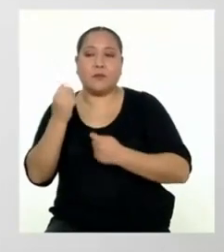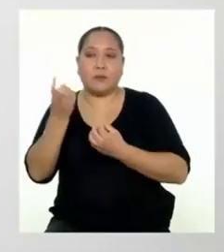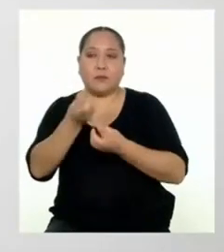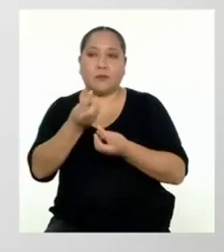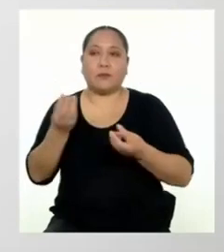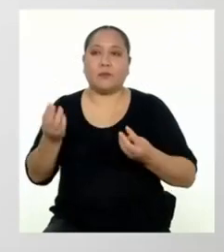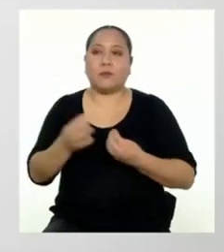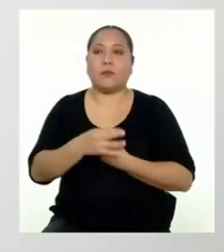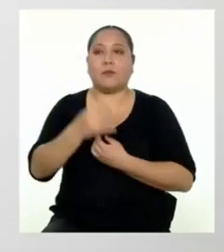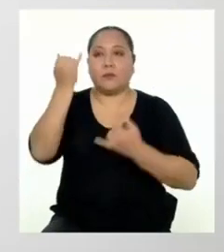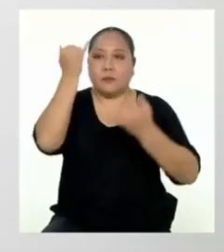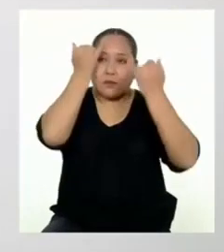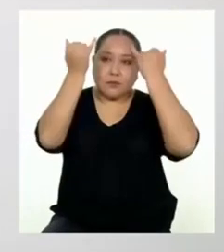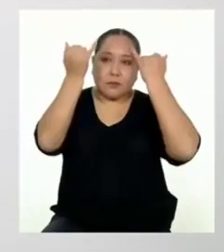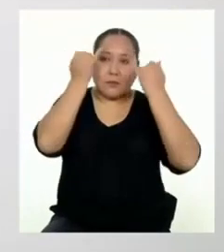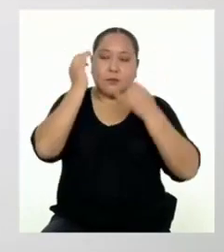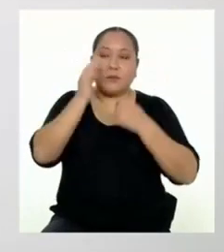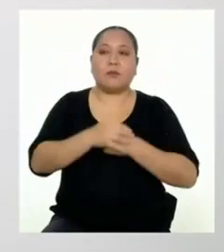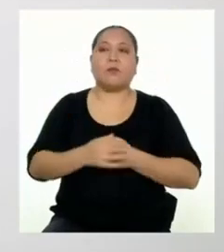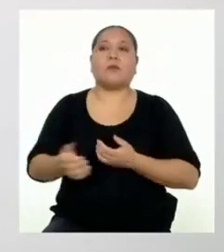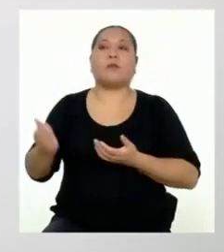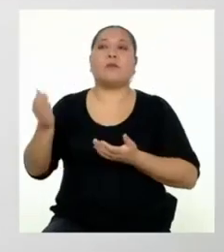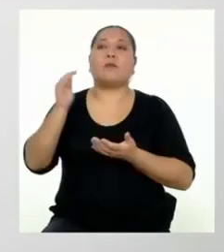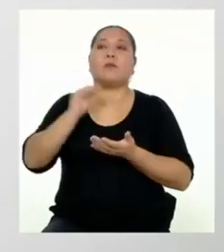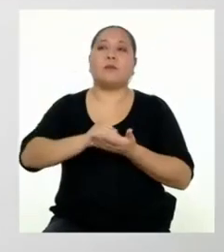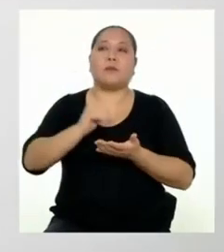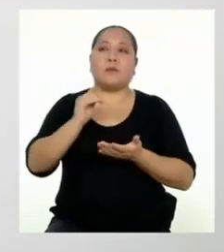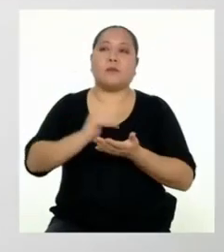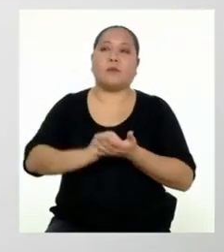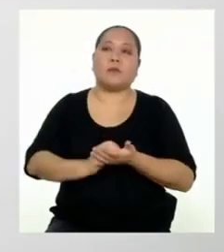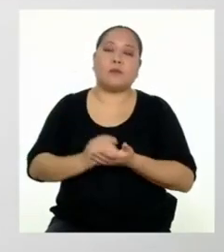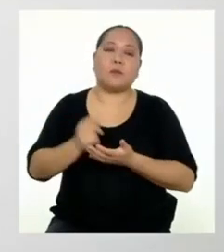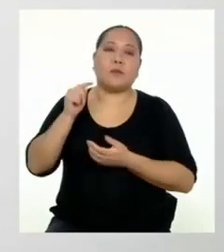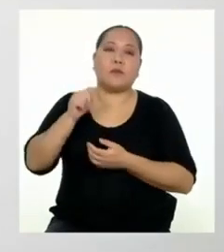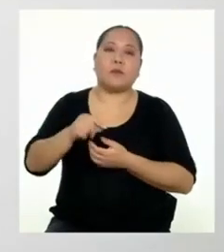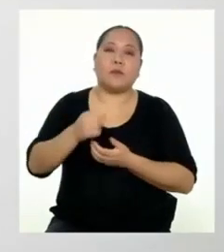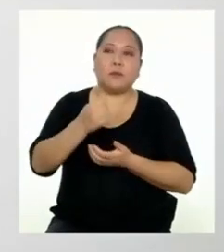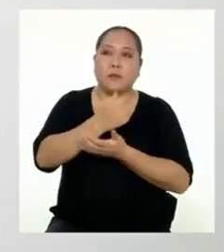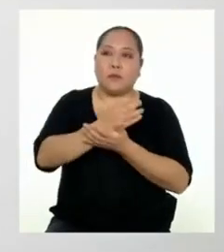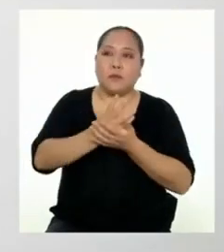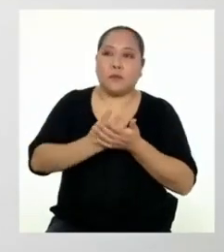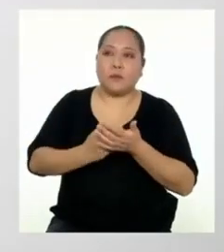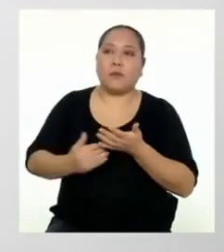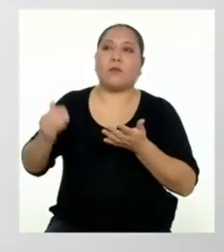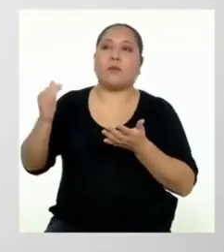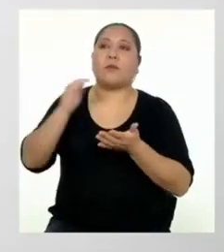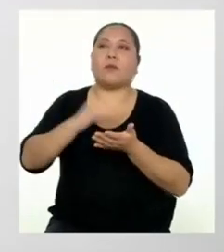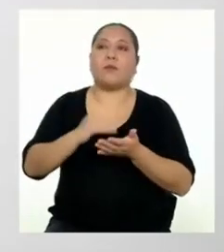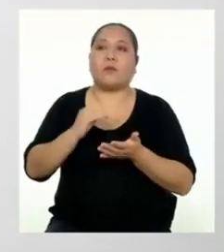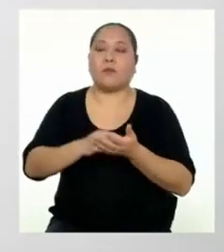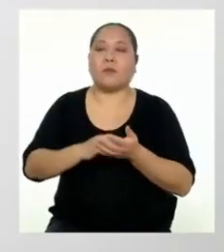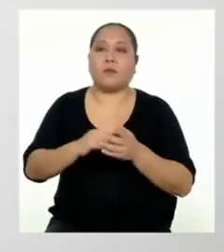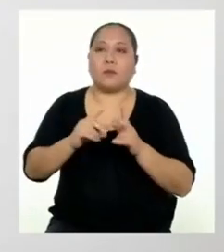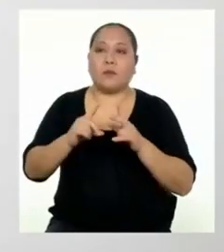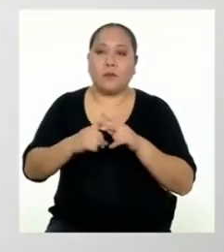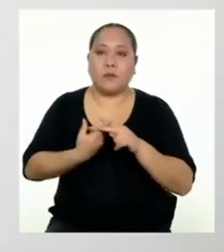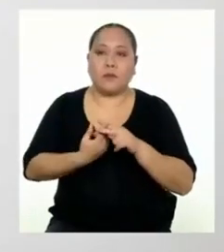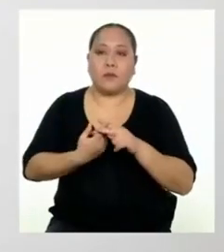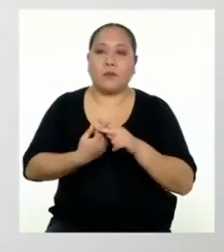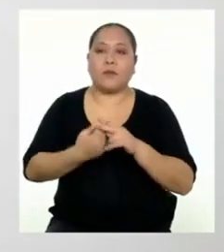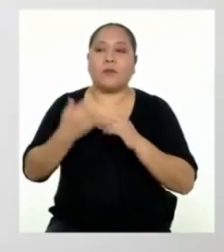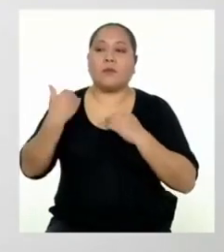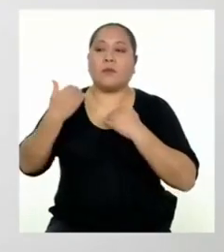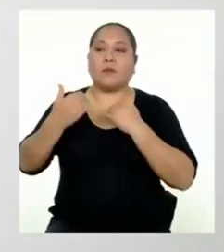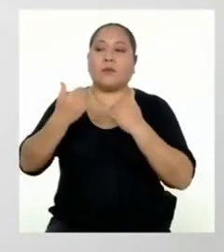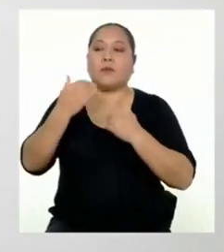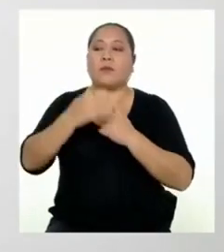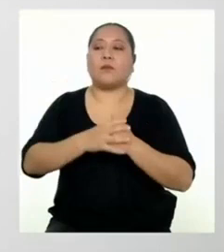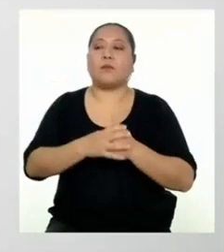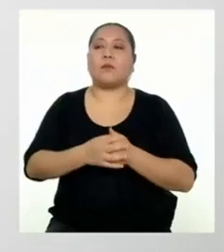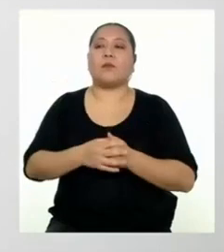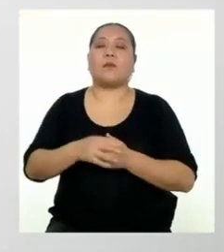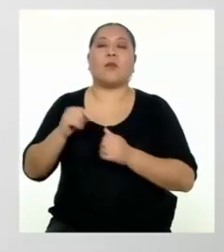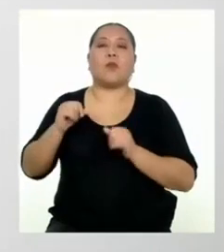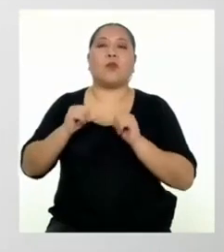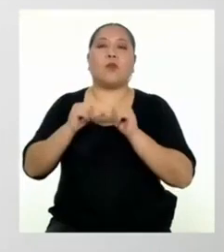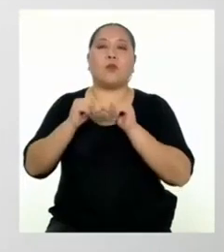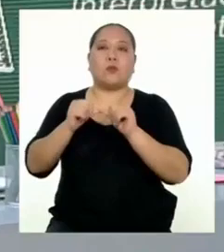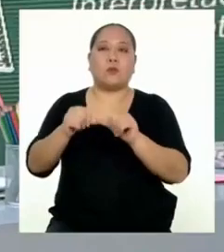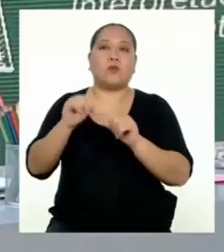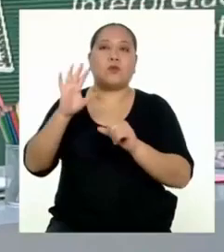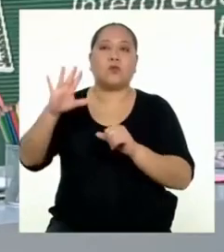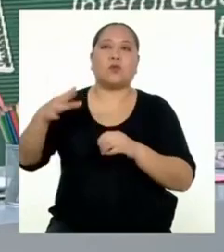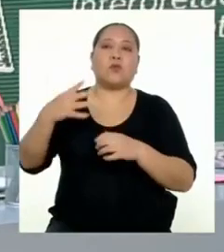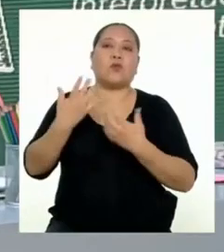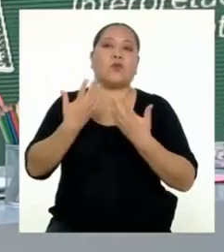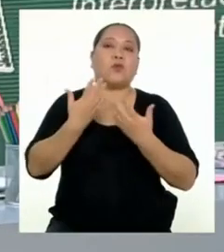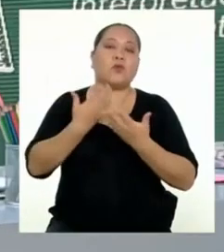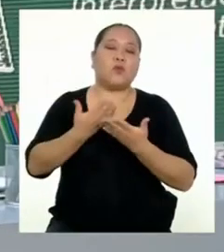mercancías. La idea es que reinviertan parte de ella en volver a iniciar la producción de bienes para hacer sostenible en el tiempo su